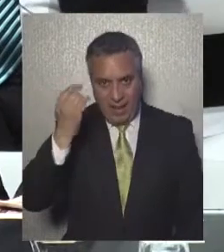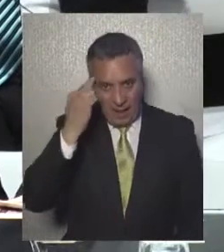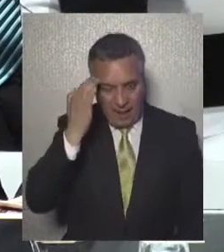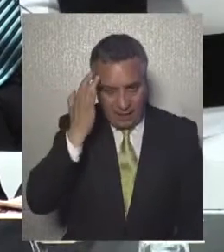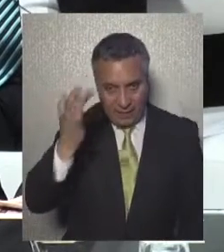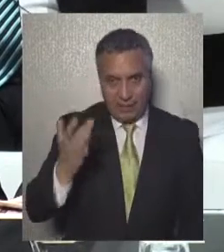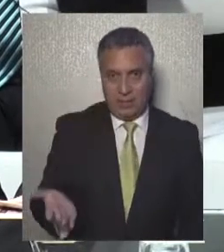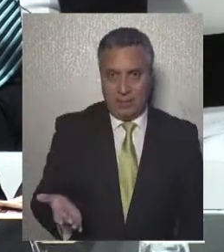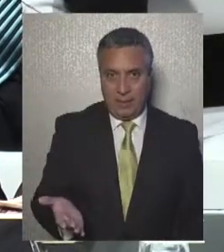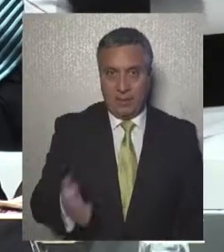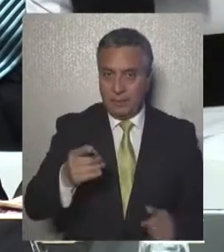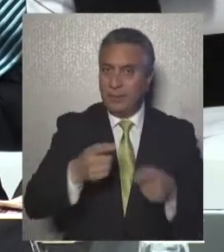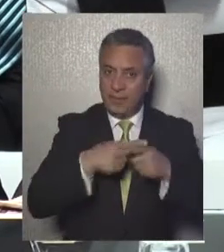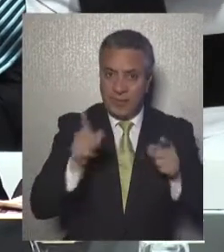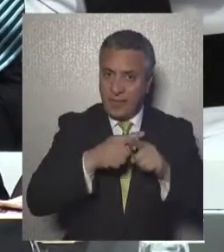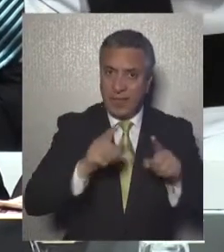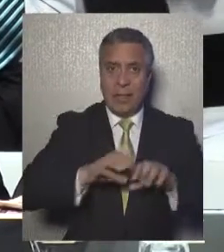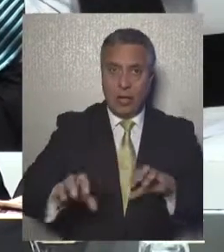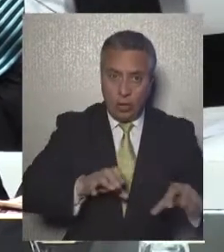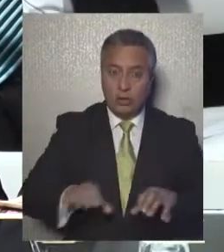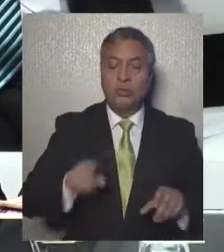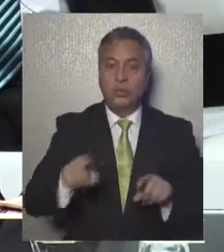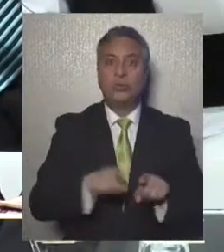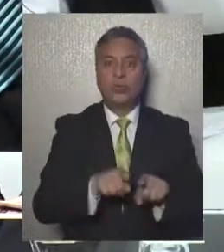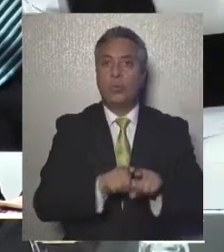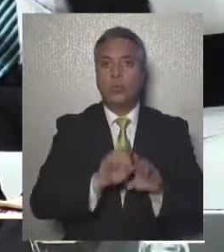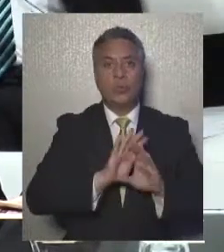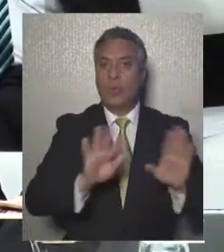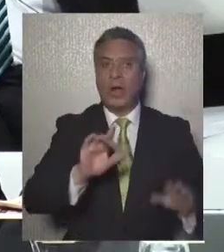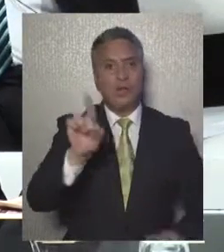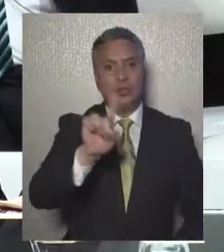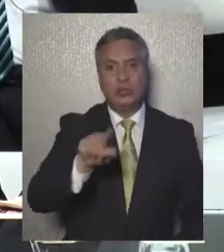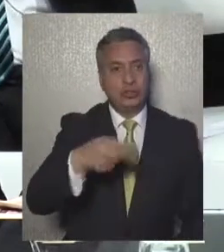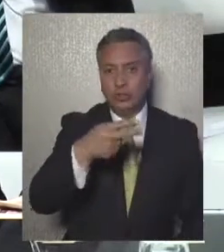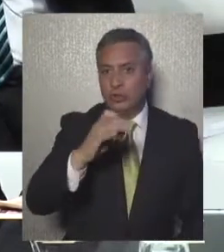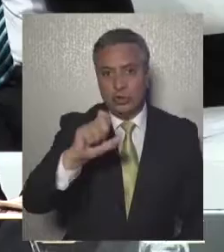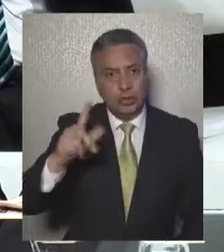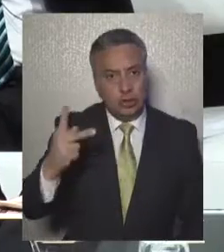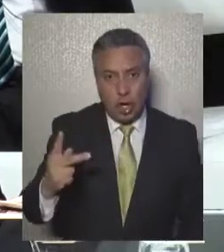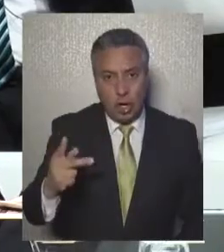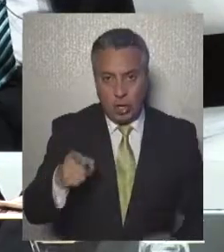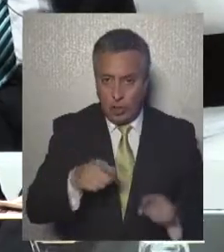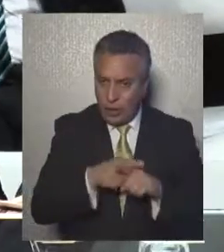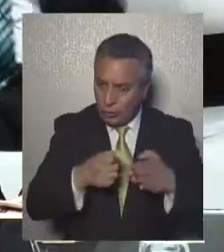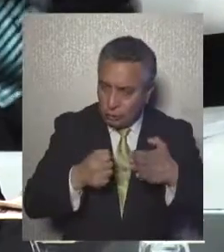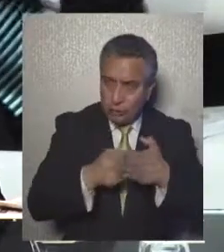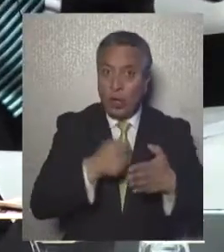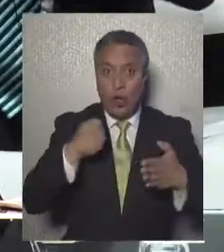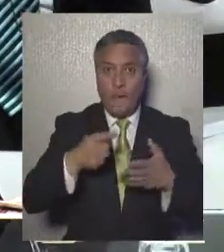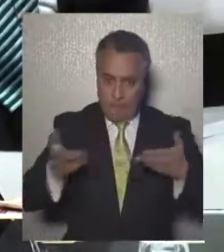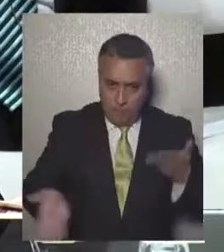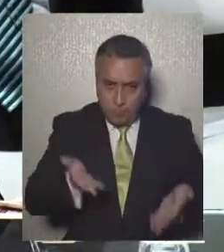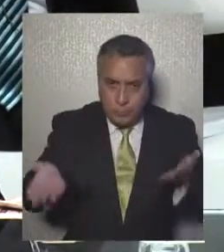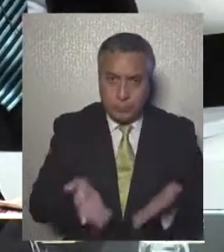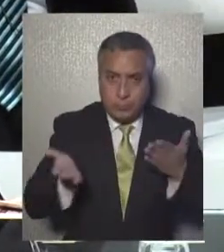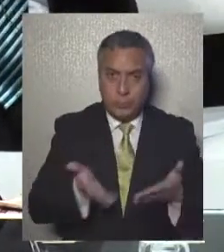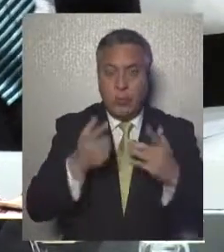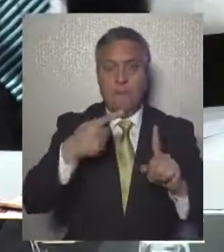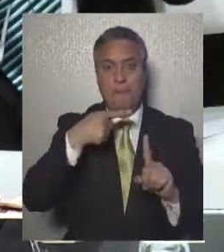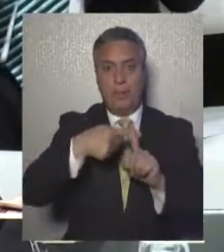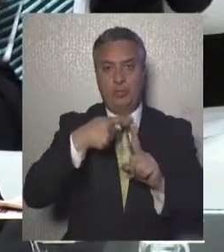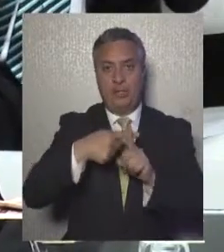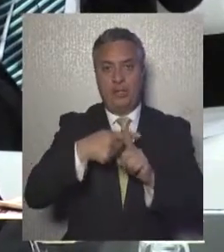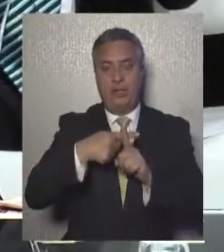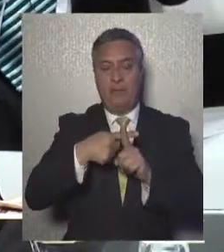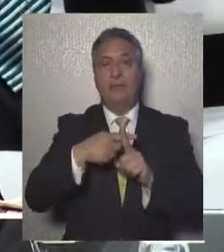distintos ámbitos y generar un shock de productividad positivo. Porque los estudios muestran